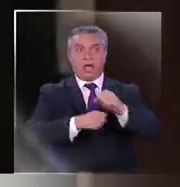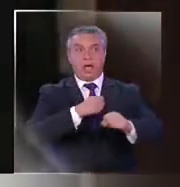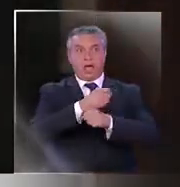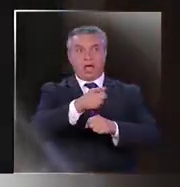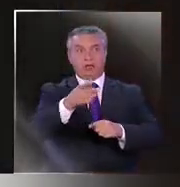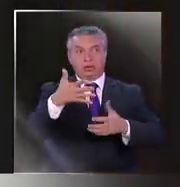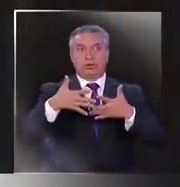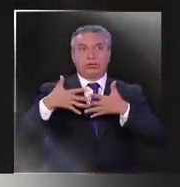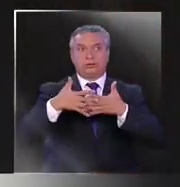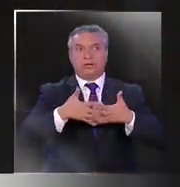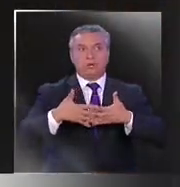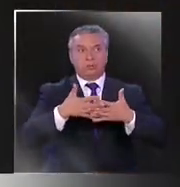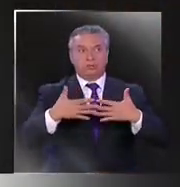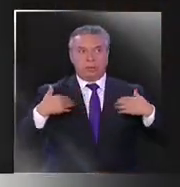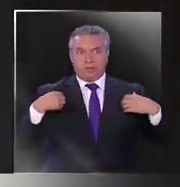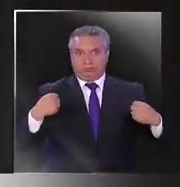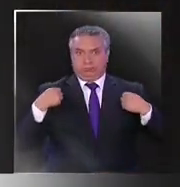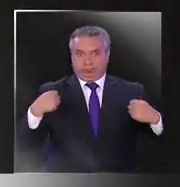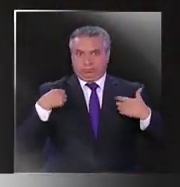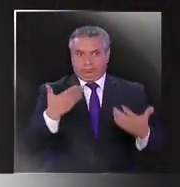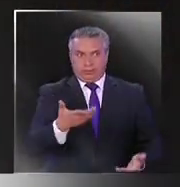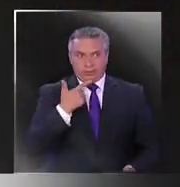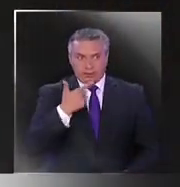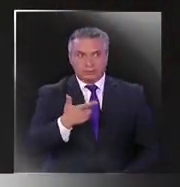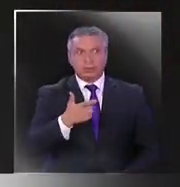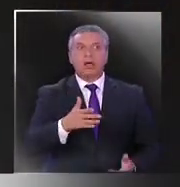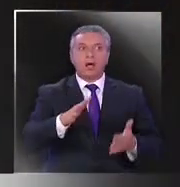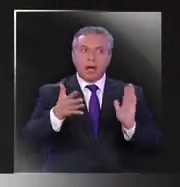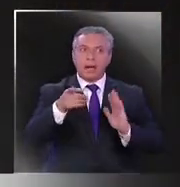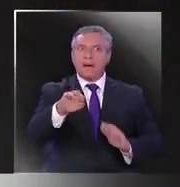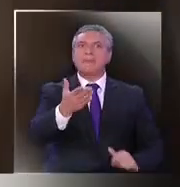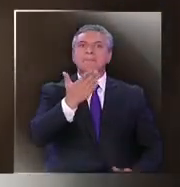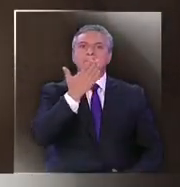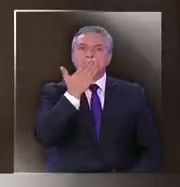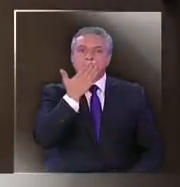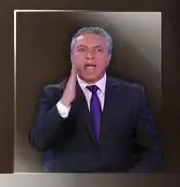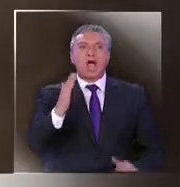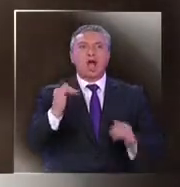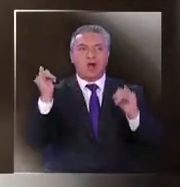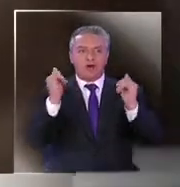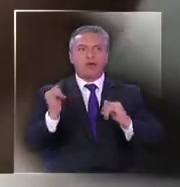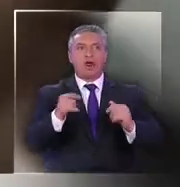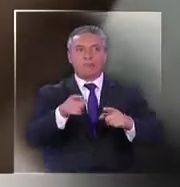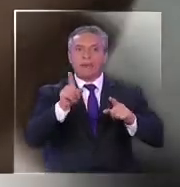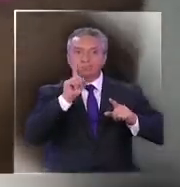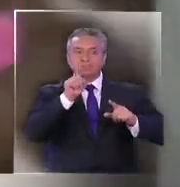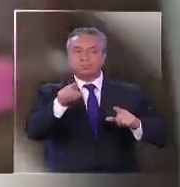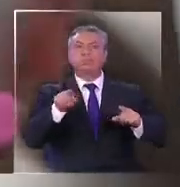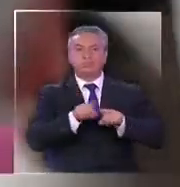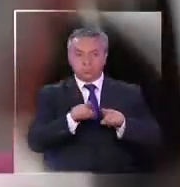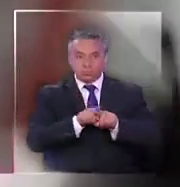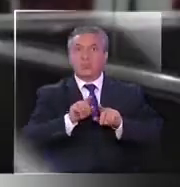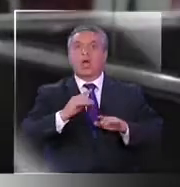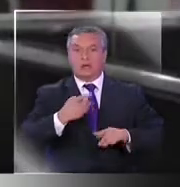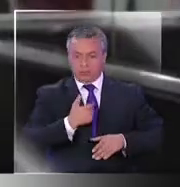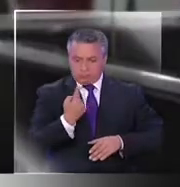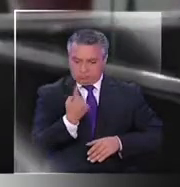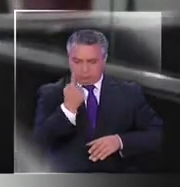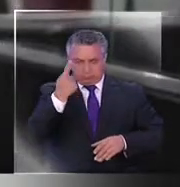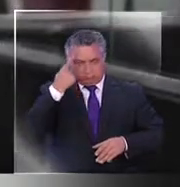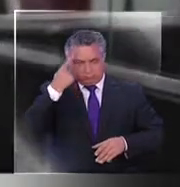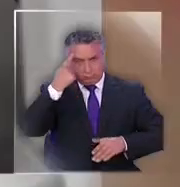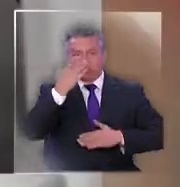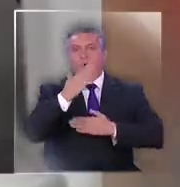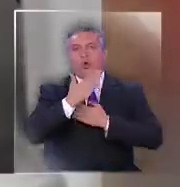norteamericana, Ernestine Schaefer. Y tal vez es la mejor forma de reflejar el resultado del autocuidado. Do the